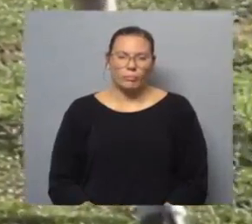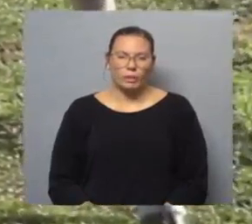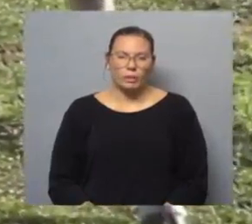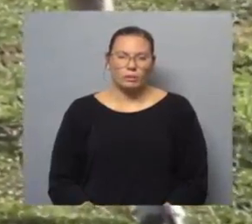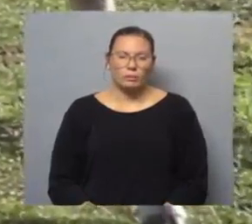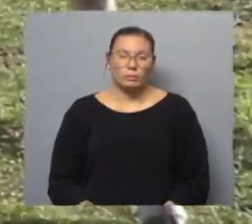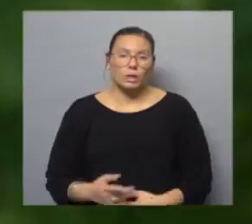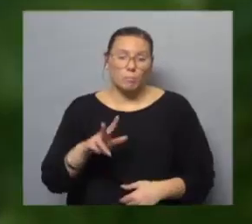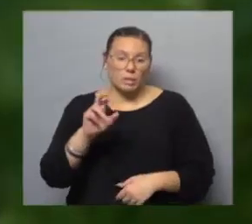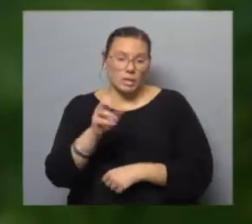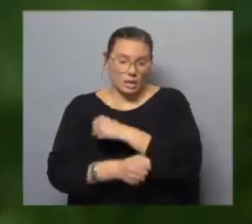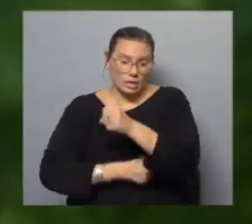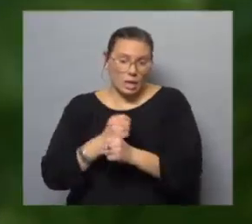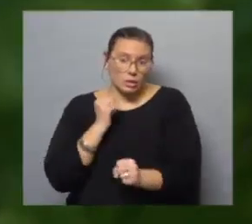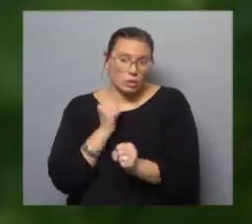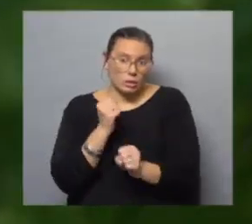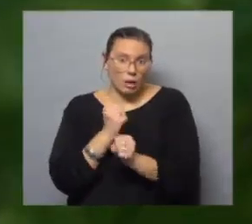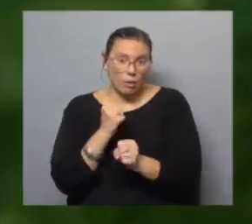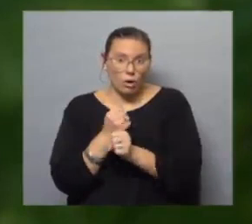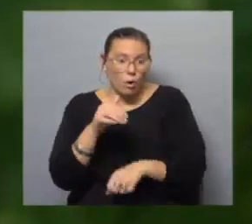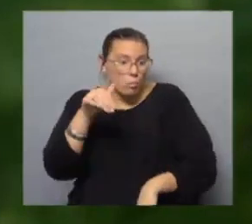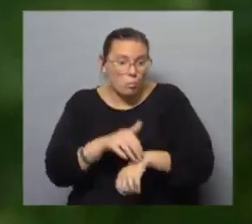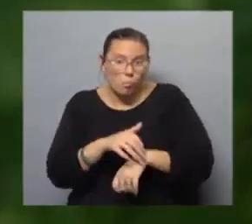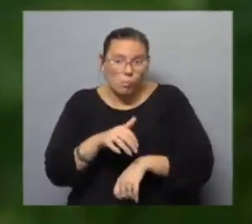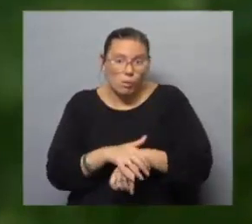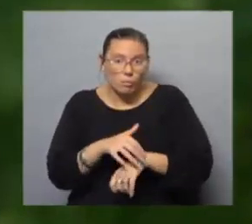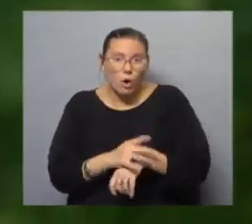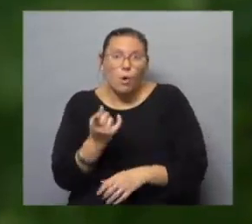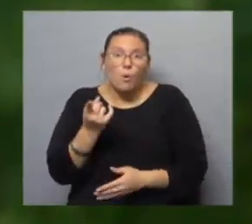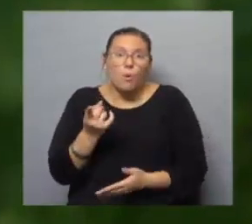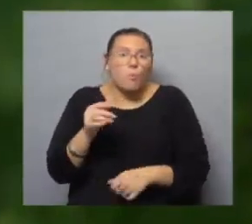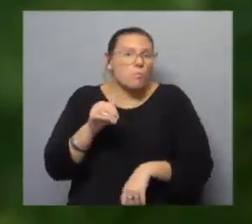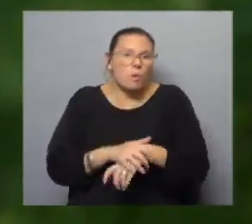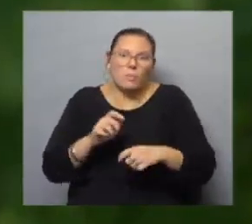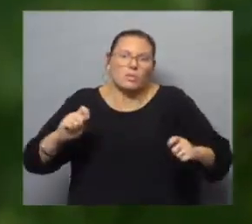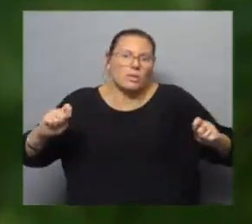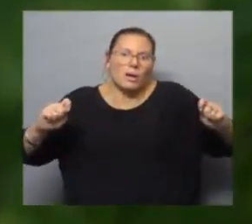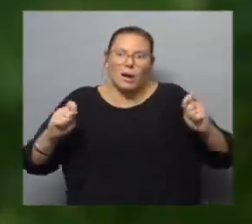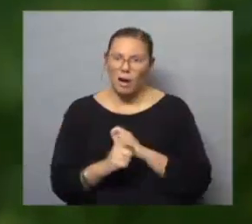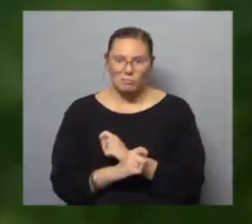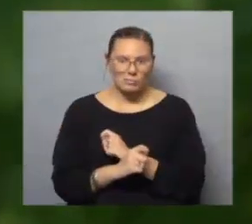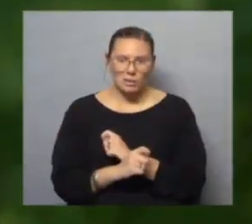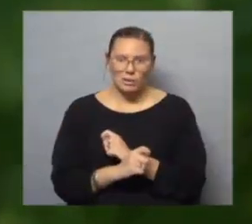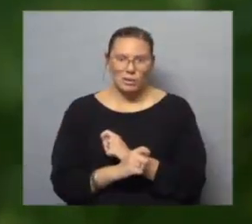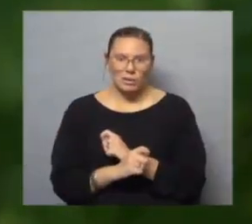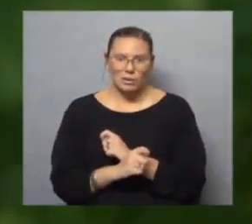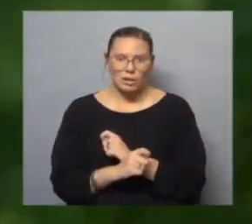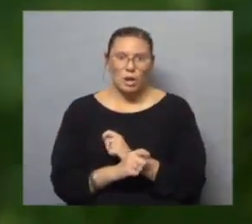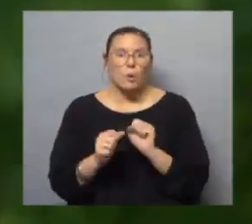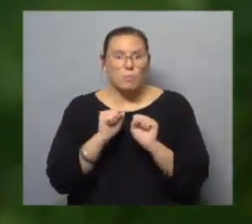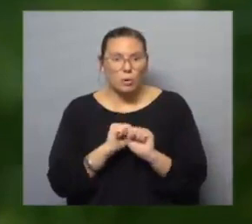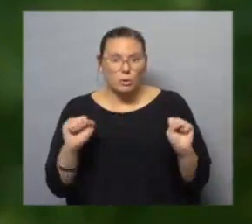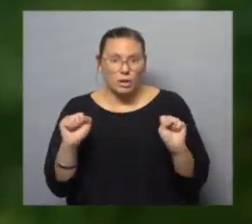En mis 30 años de trabajo, este es un punto de inflexión en el cual